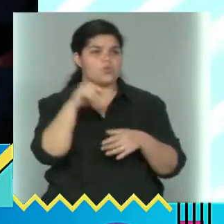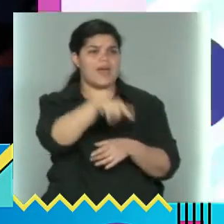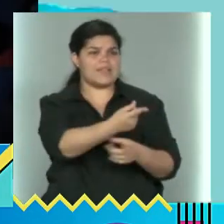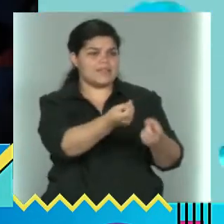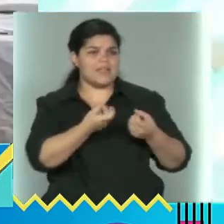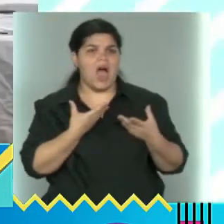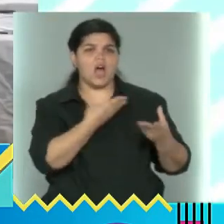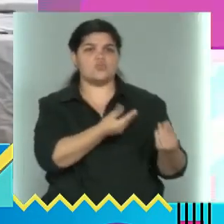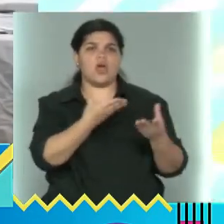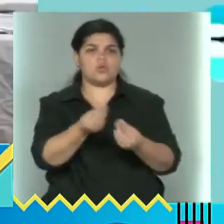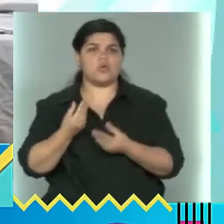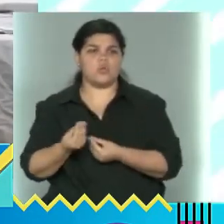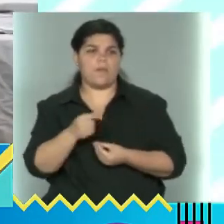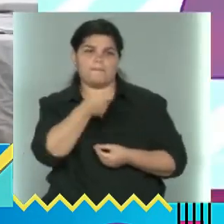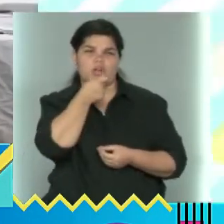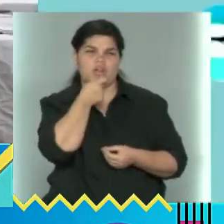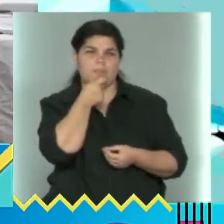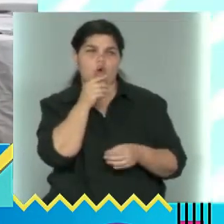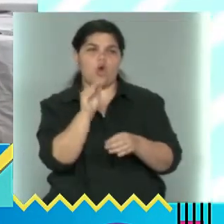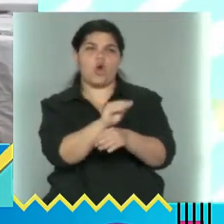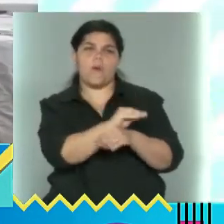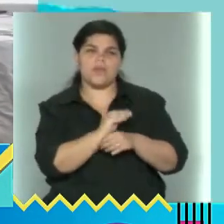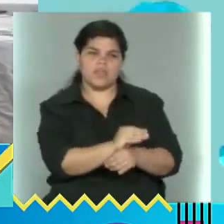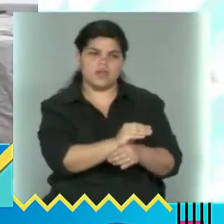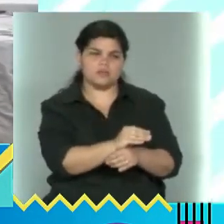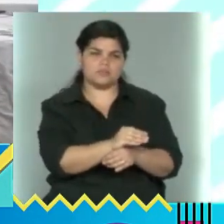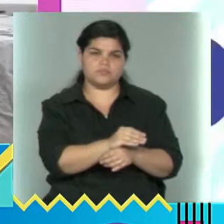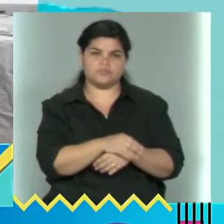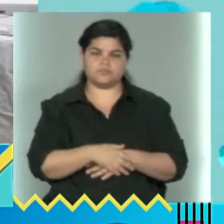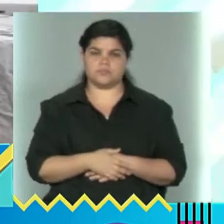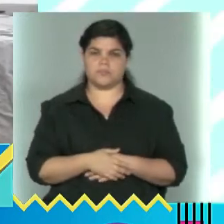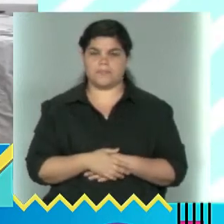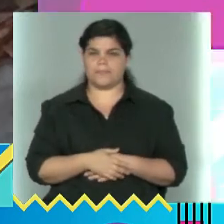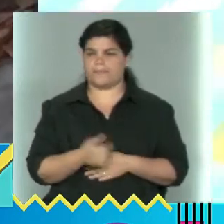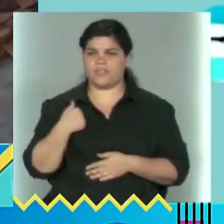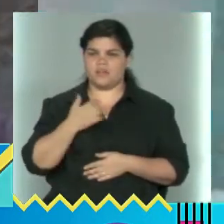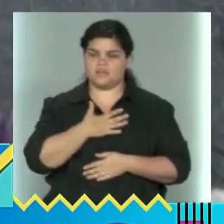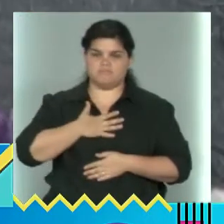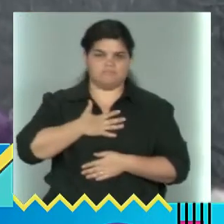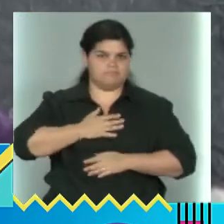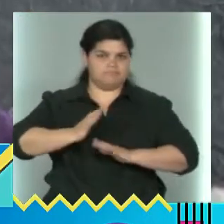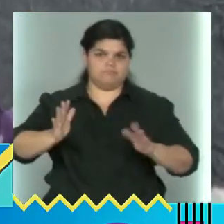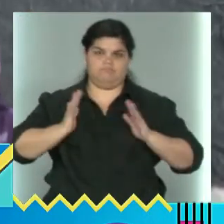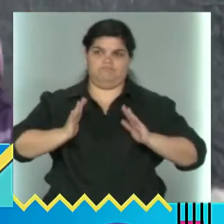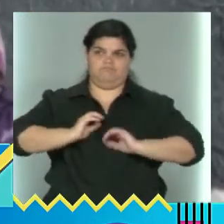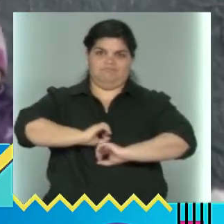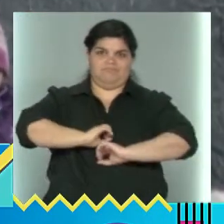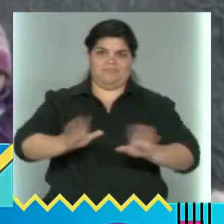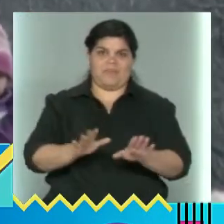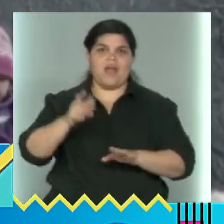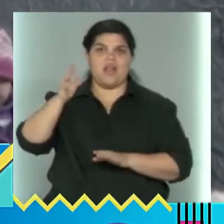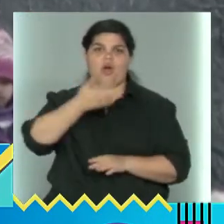de necesitar un plato de comida, por ejemplo? Me quedé con muy mala impresión del gobierno francés en ese